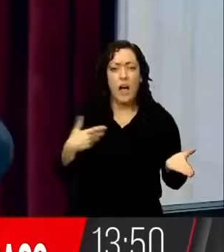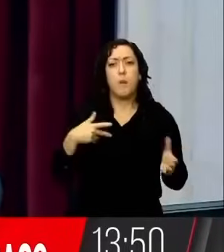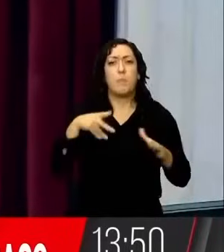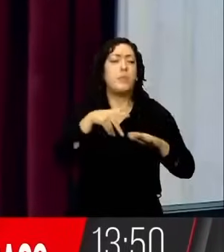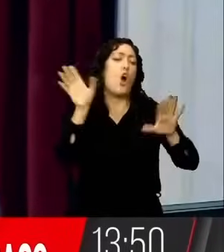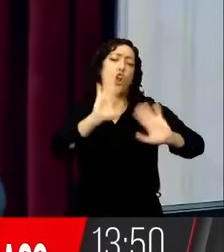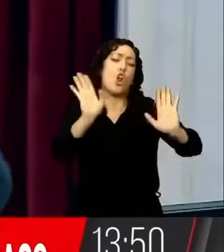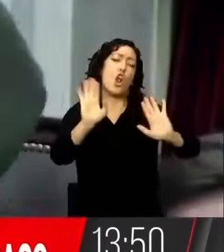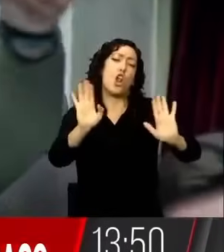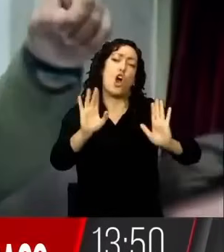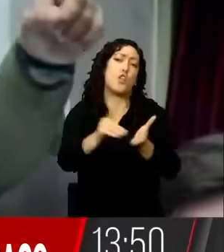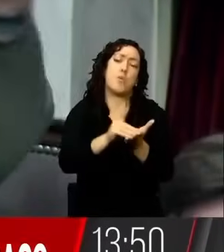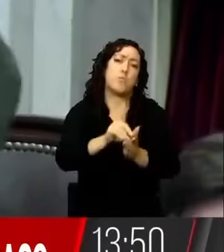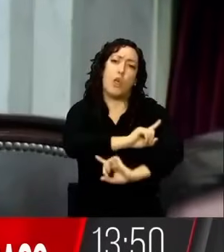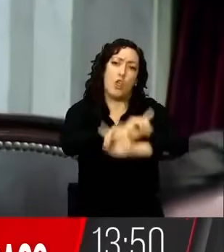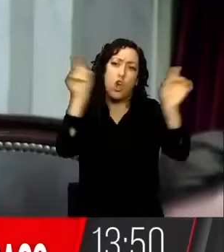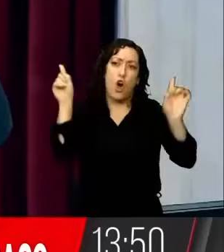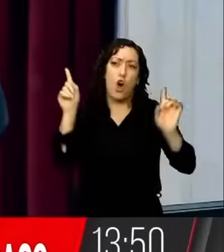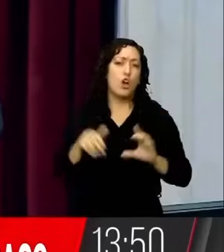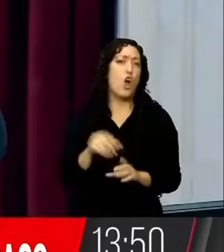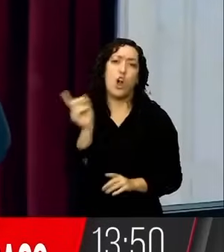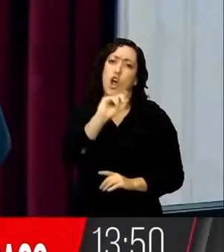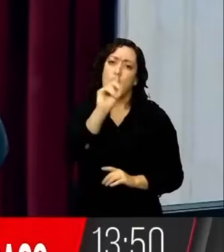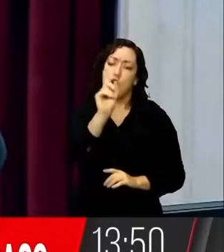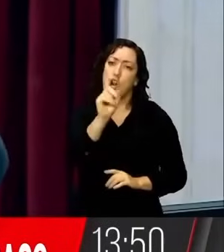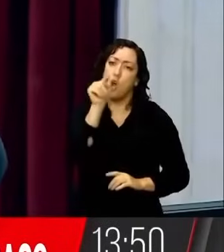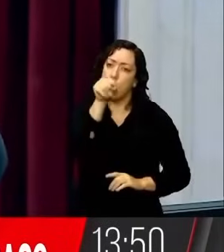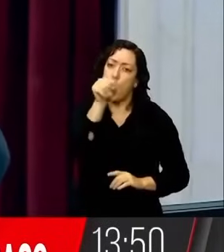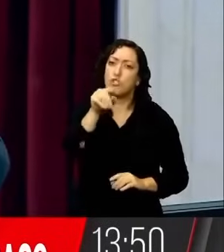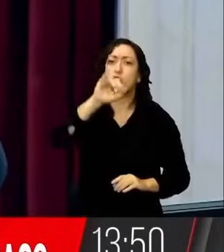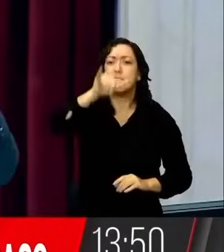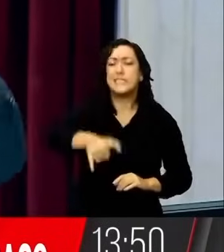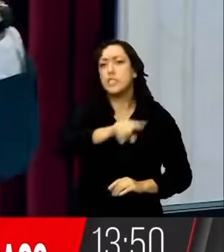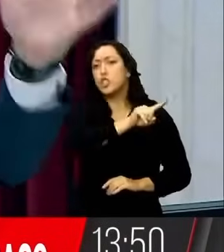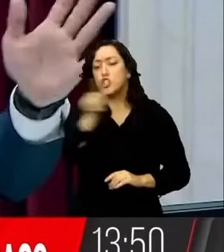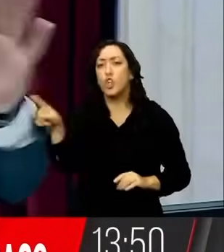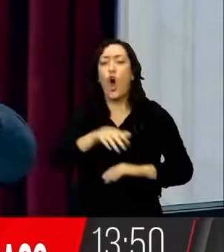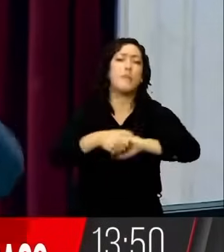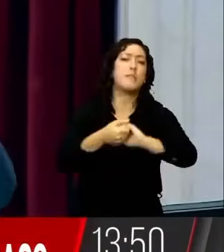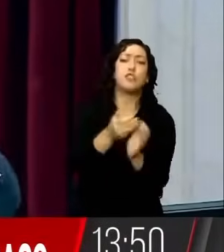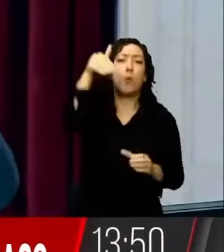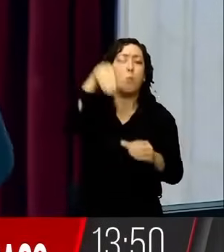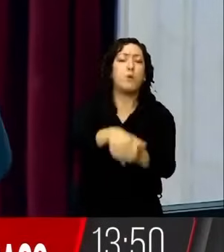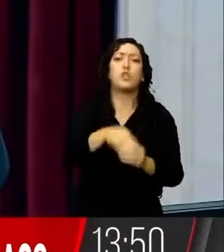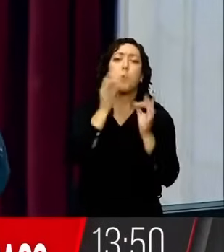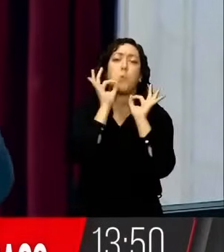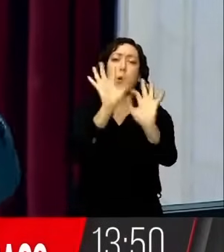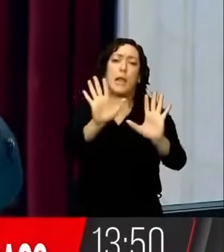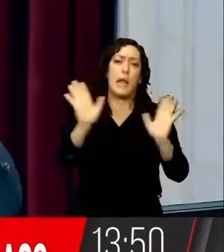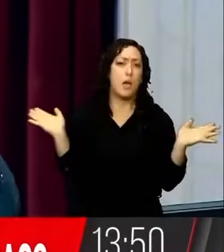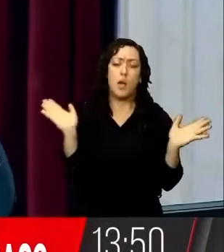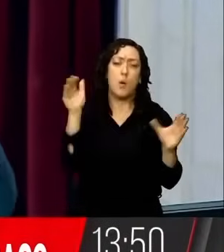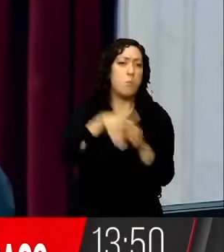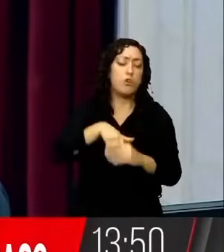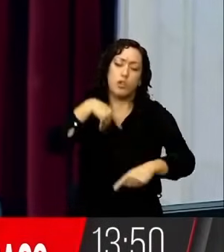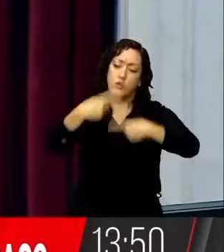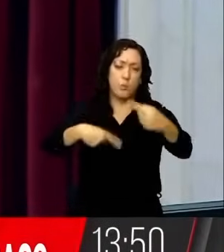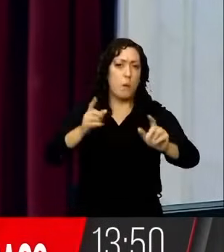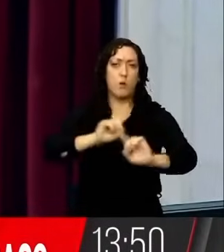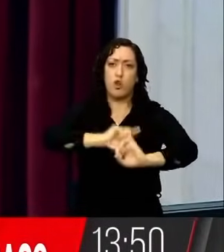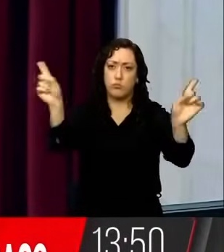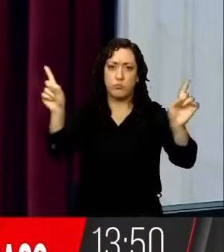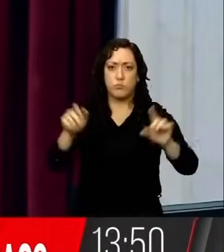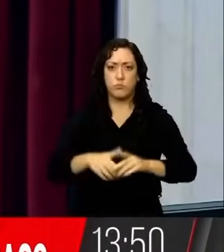momento, no, diputado, no. Vote afirmativo, negativo, abstención, lo que quiera. Vote y continuamos.